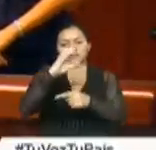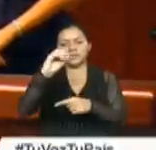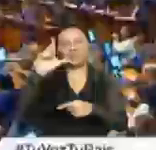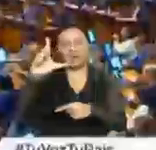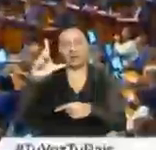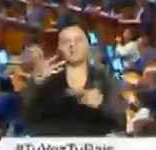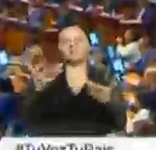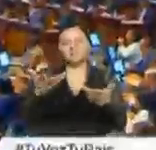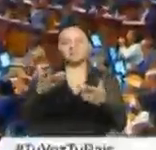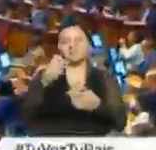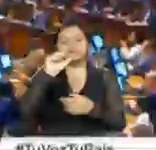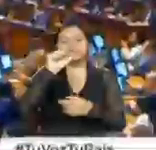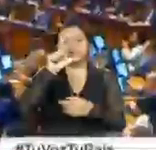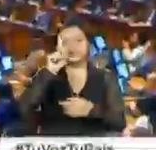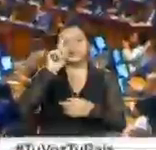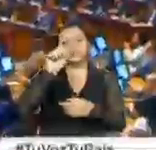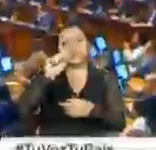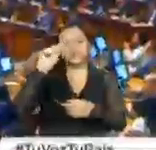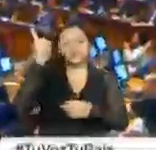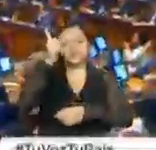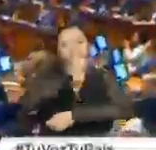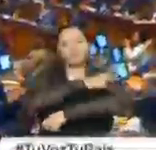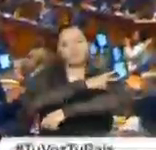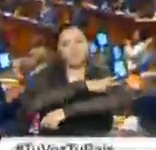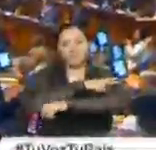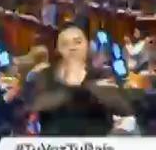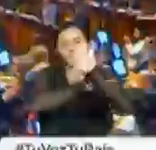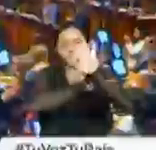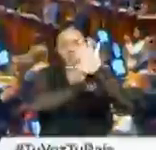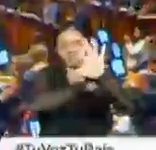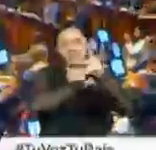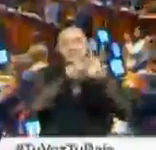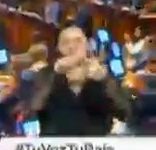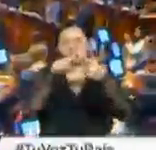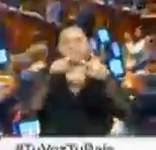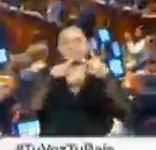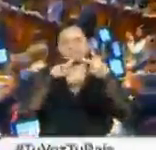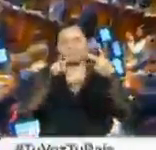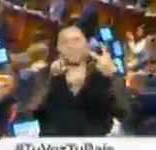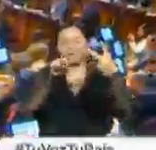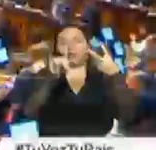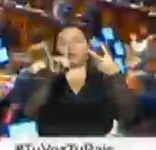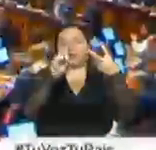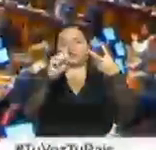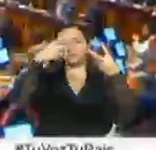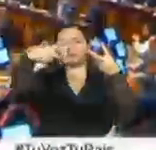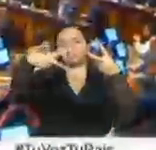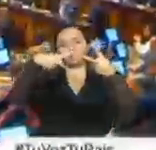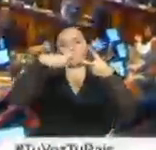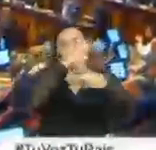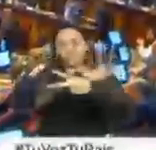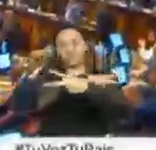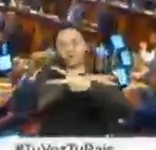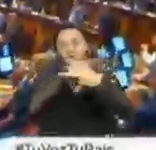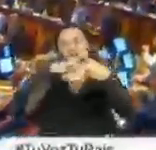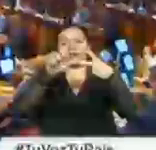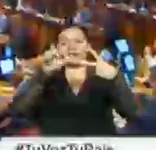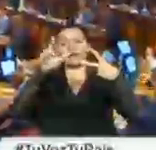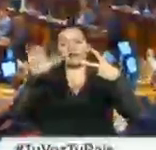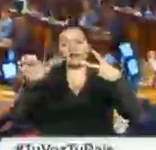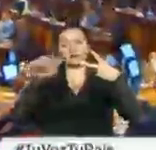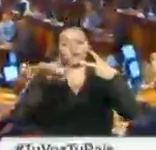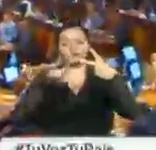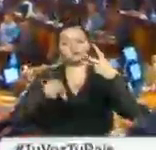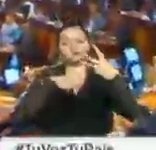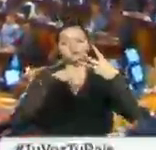asambleístas Soledad Buendía como primera vocal por la bancada de País, Verónica Arias como segunda vocal del Movimiento Acción Regular